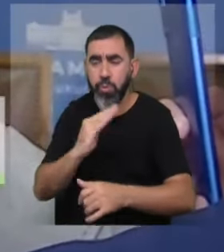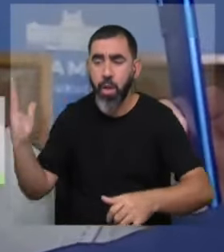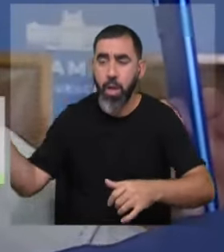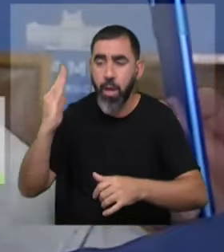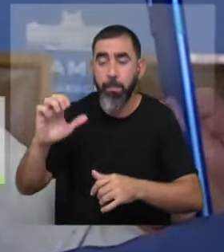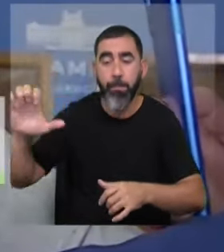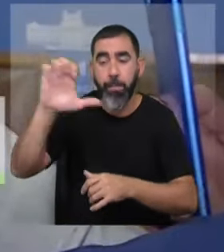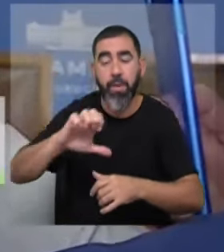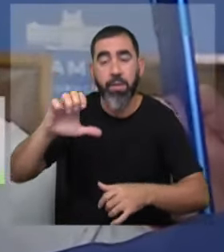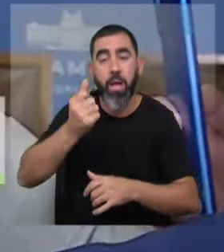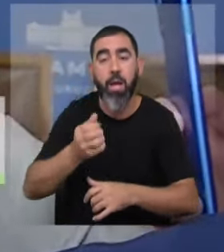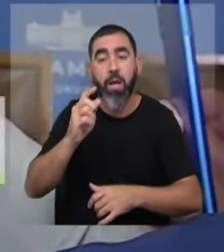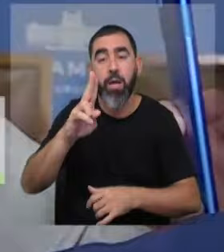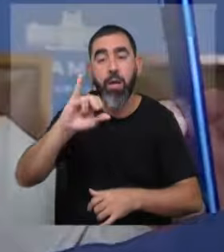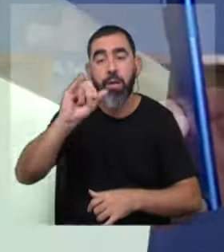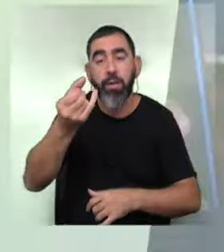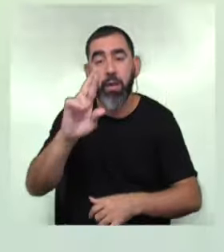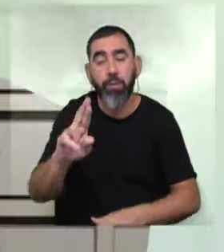del empresario Gonzalo Aguiar.